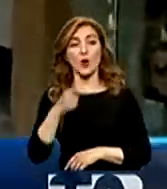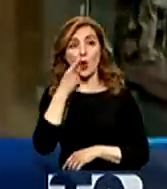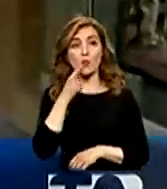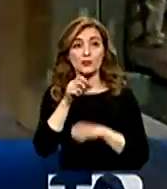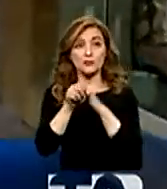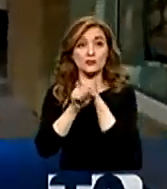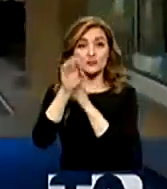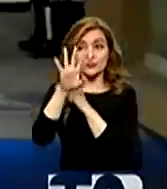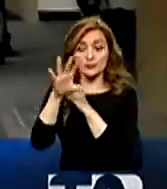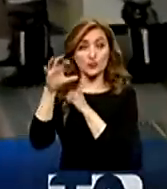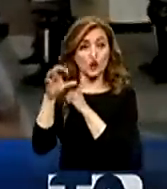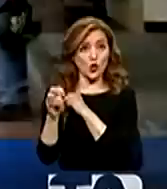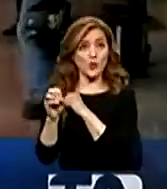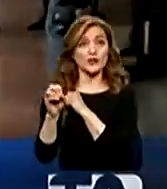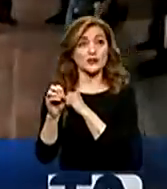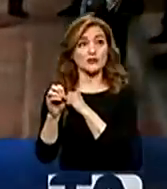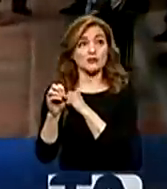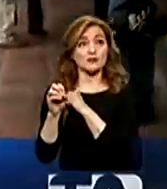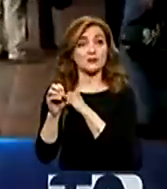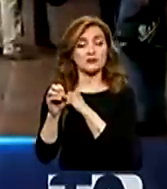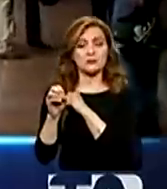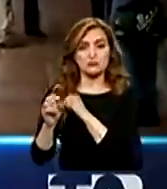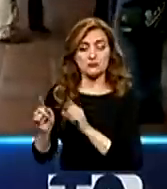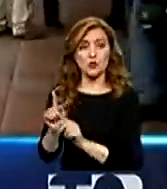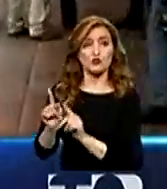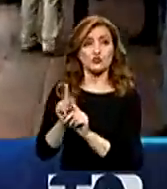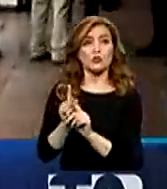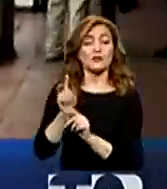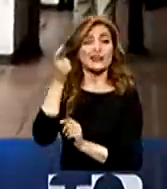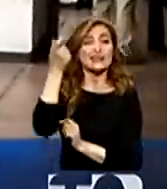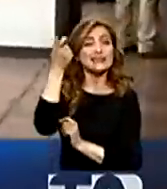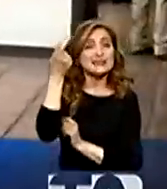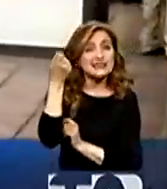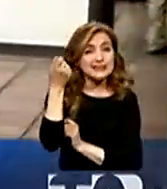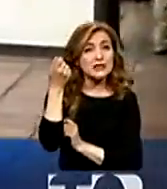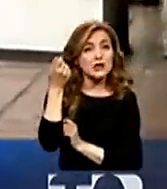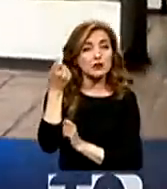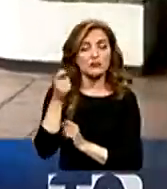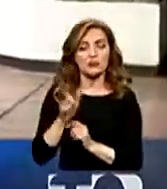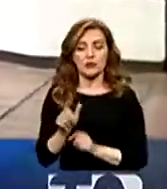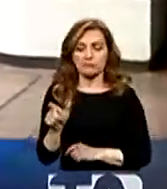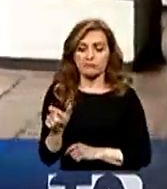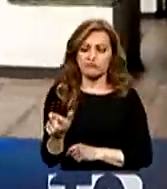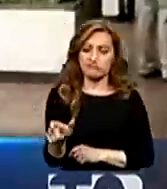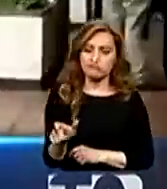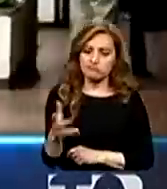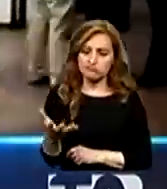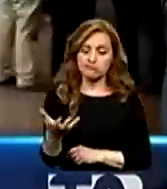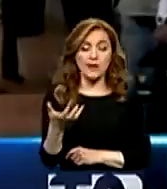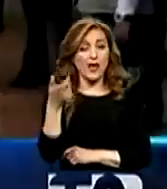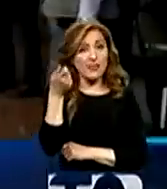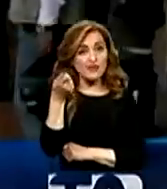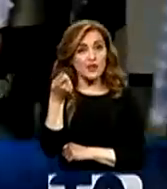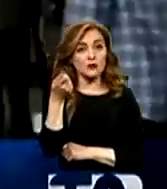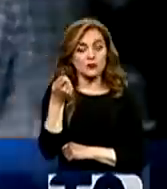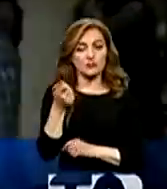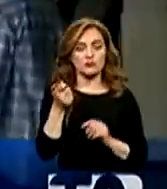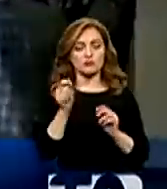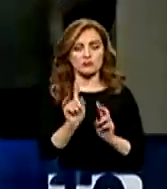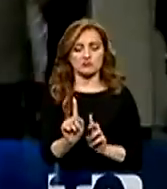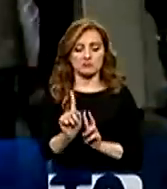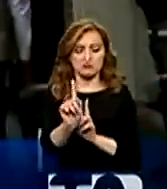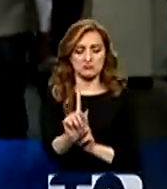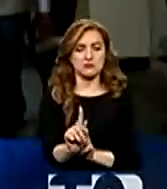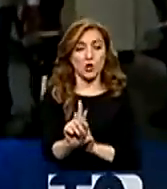alrededor de 40 años se habría acercado a este lugar para retirar dinero de un cajero. Sin embargo, ese momento se acercaron dos sujetos